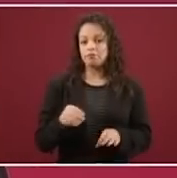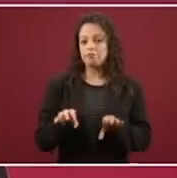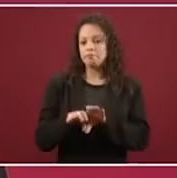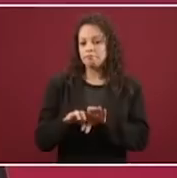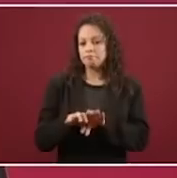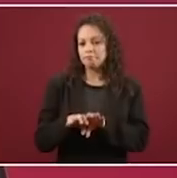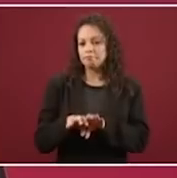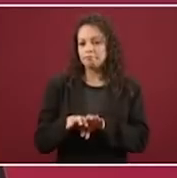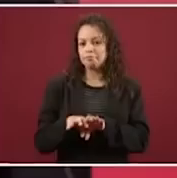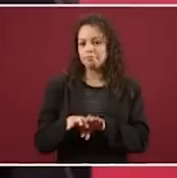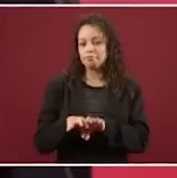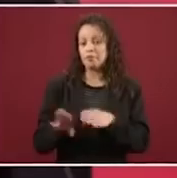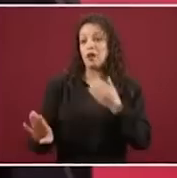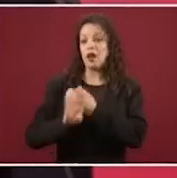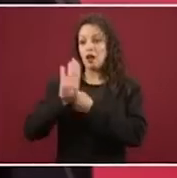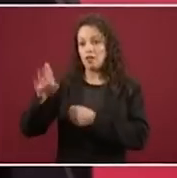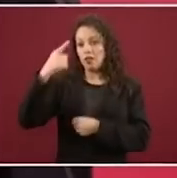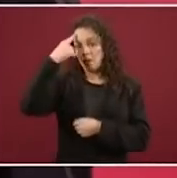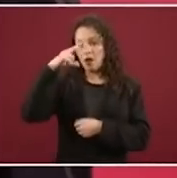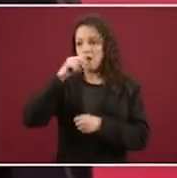el que haya paros